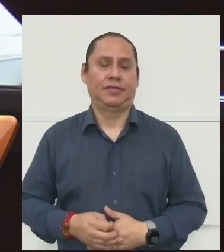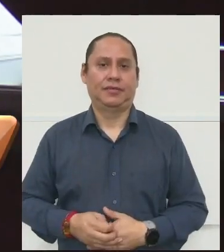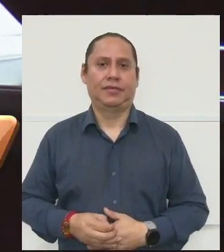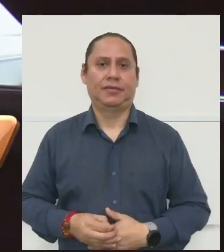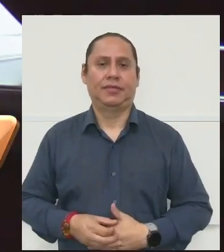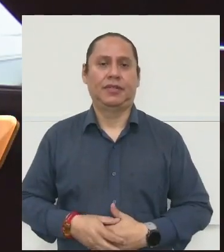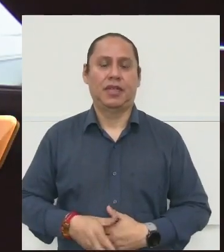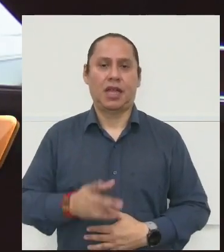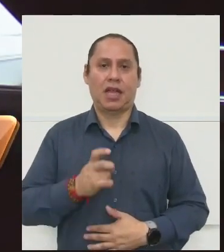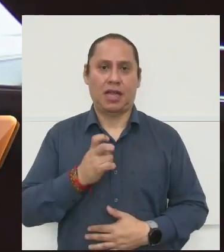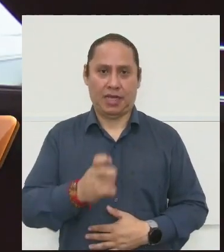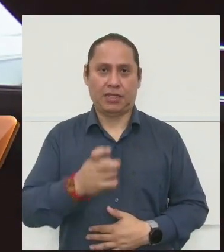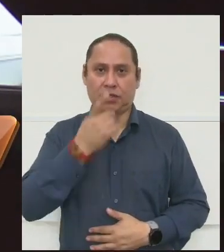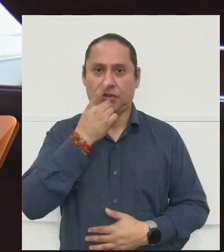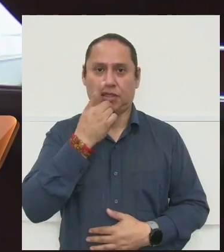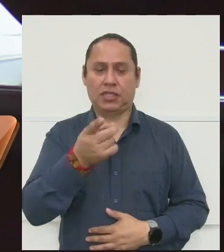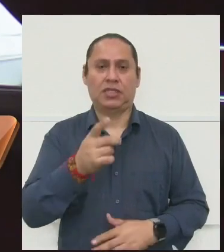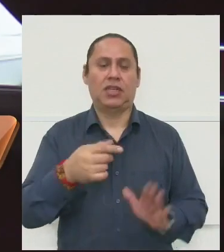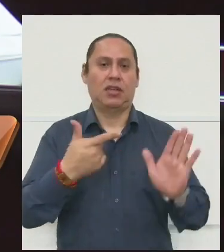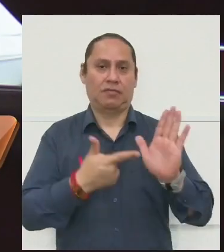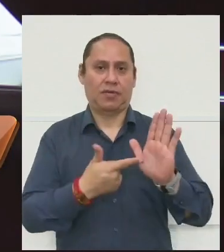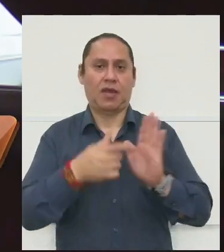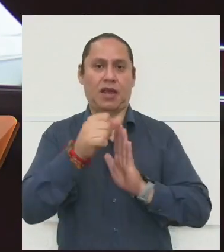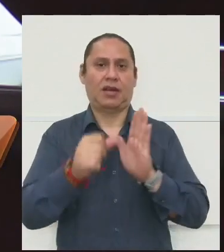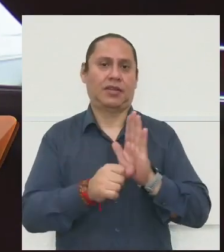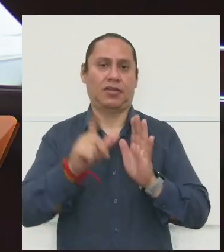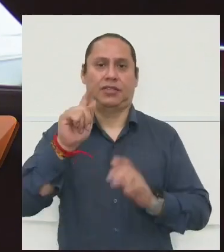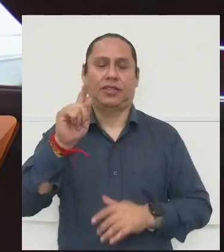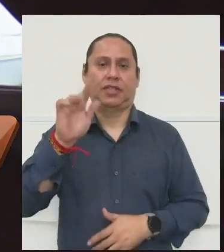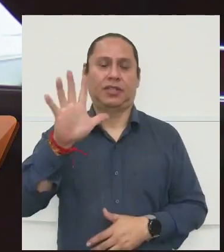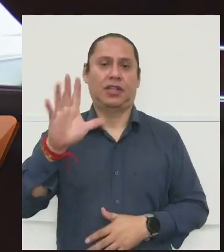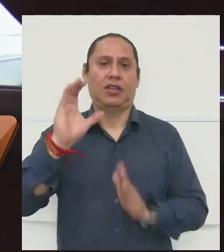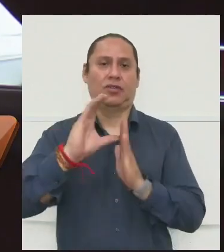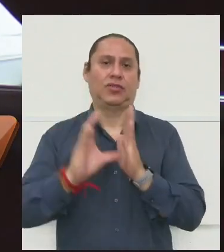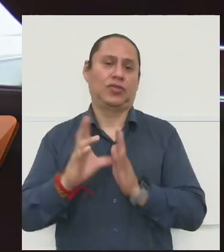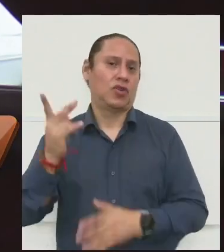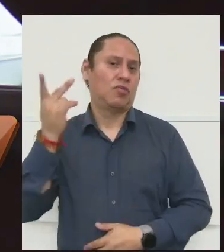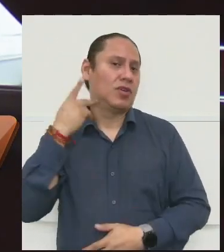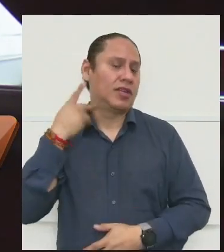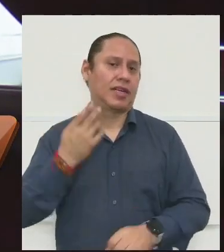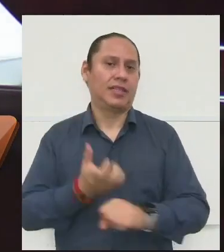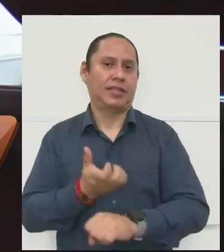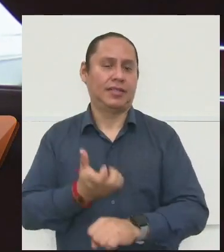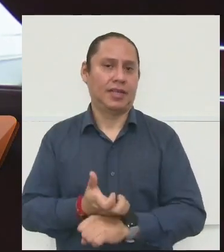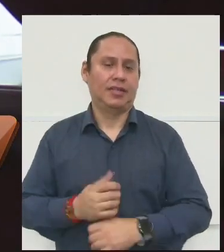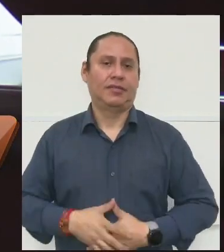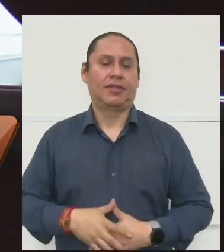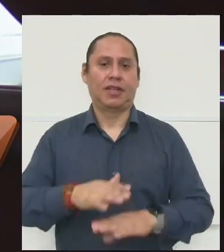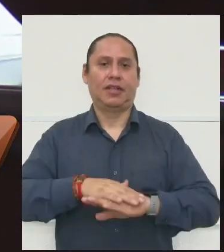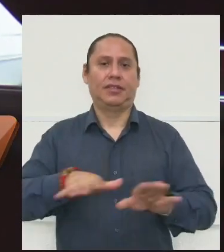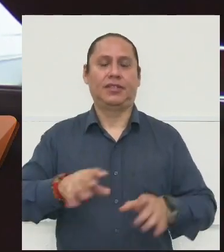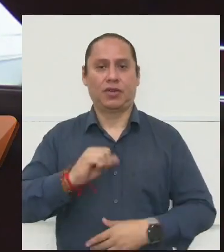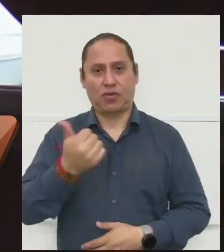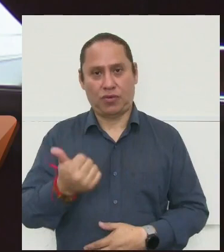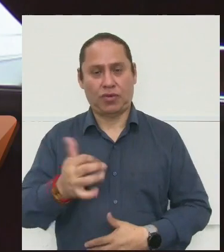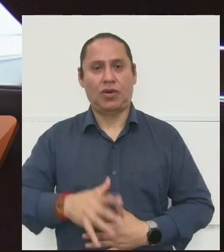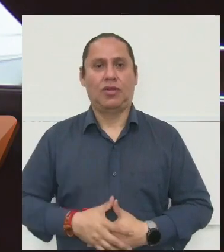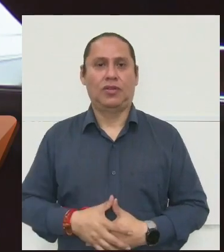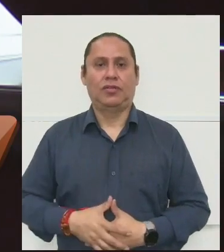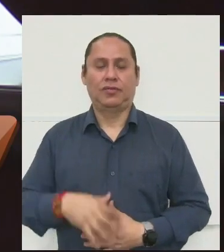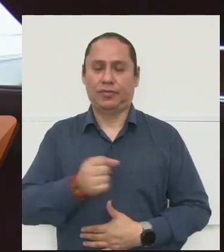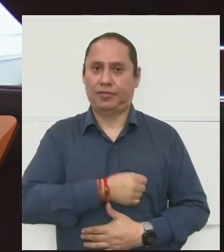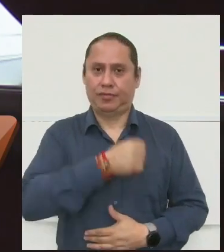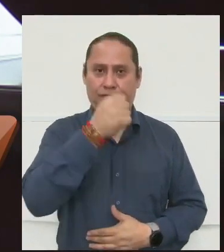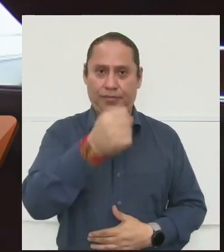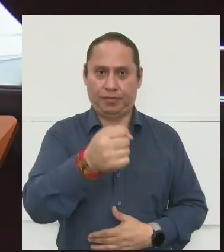efecto establece el artículo 75 de la constitución política local sin otro particular Les